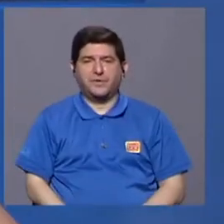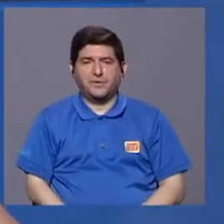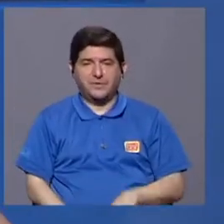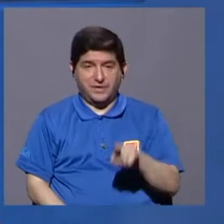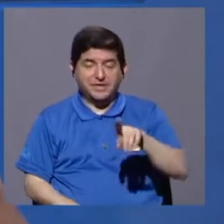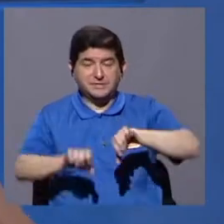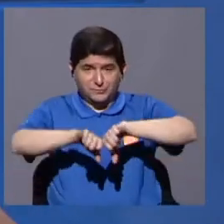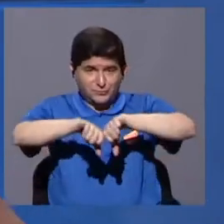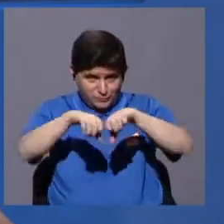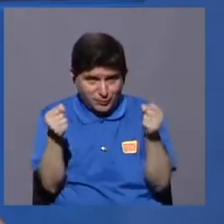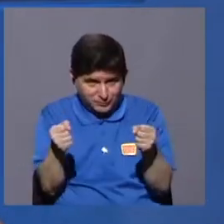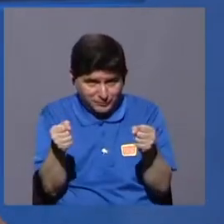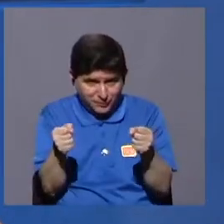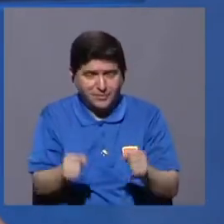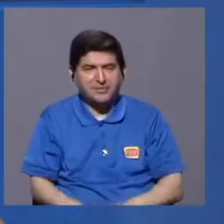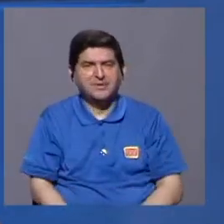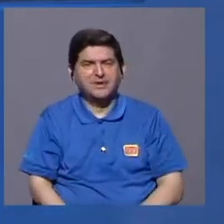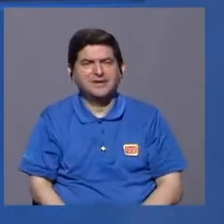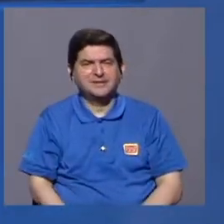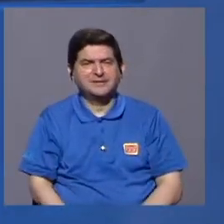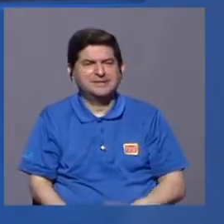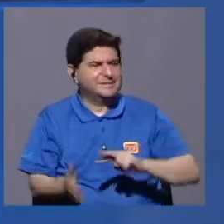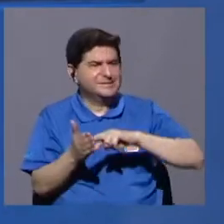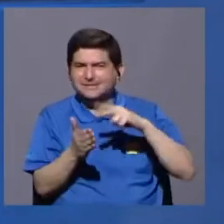quiebre. Y esto genera también